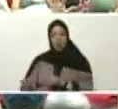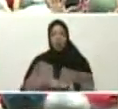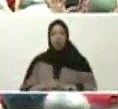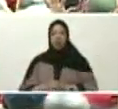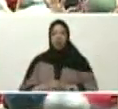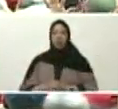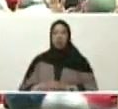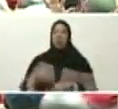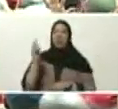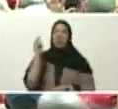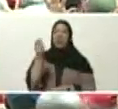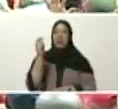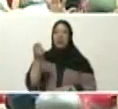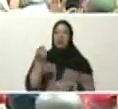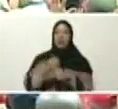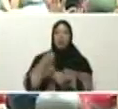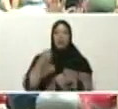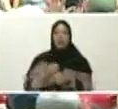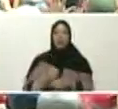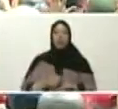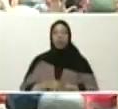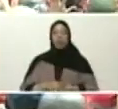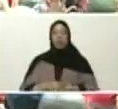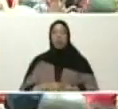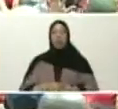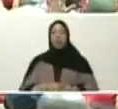la tarea de construir